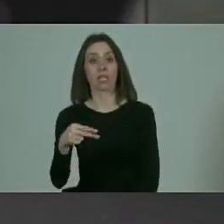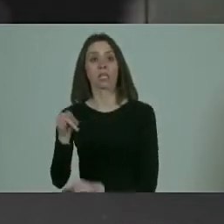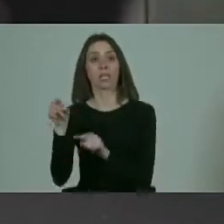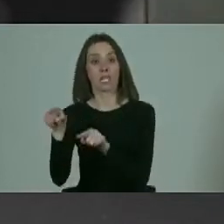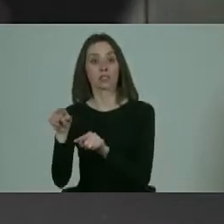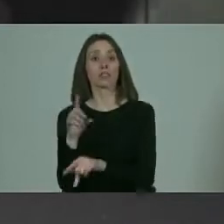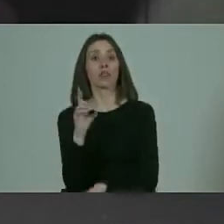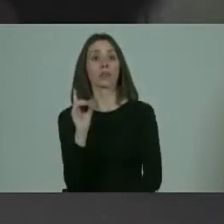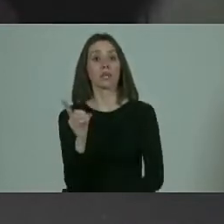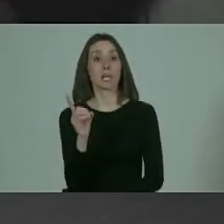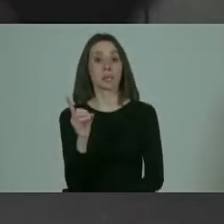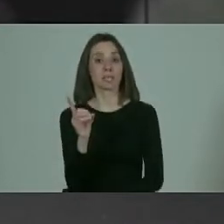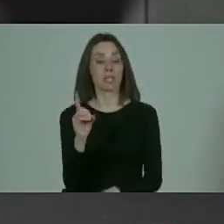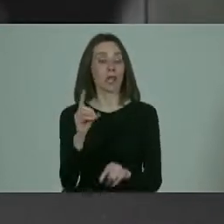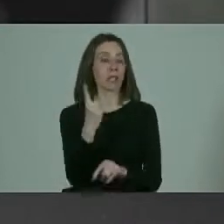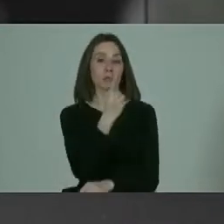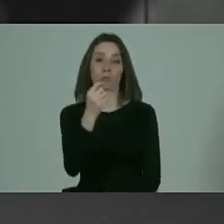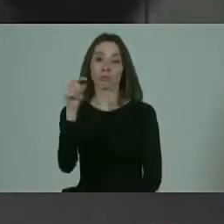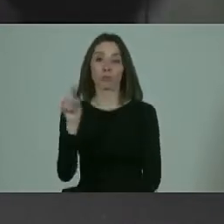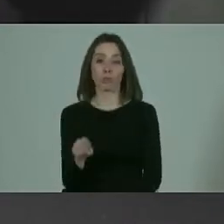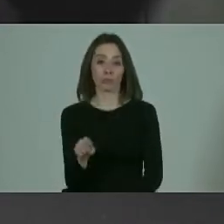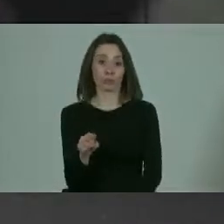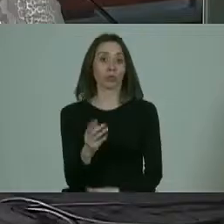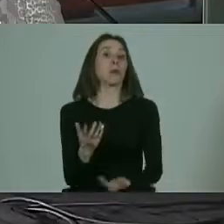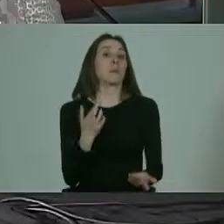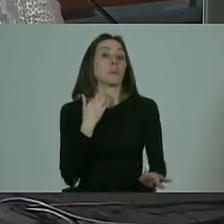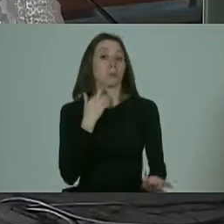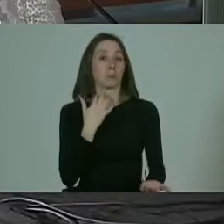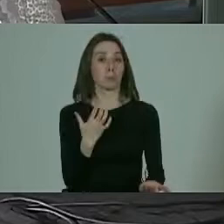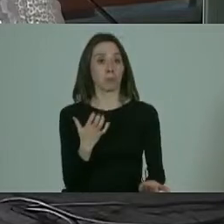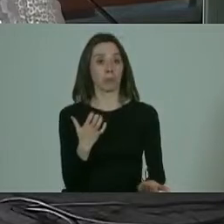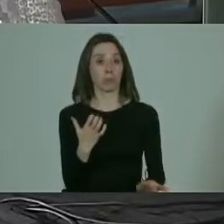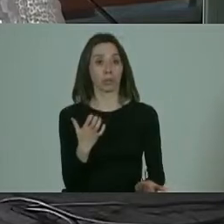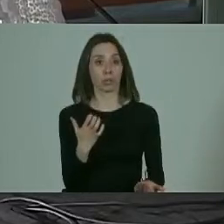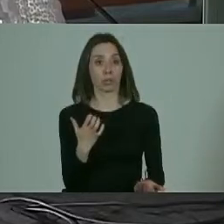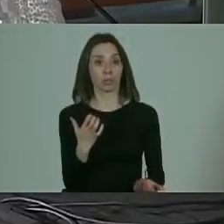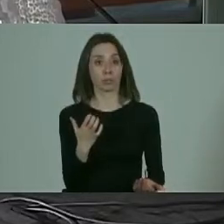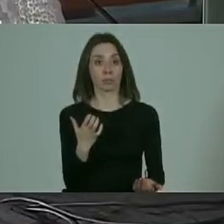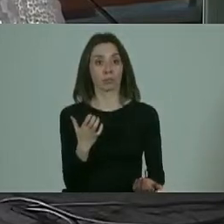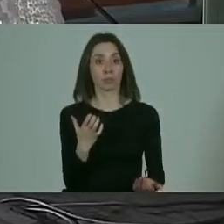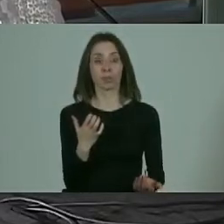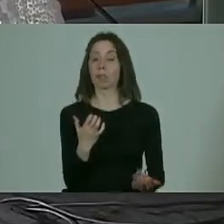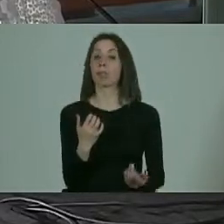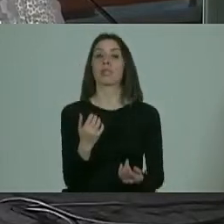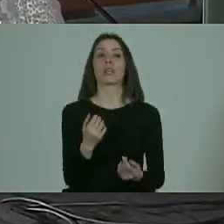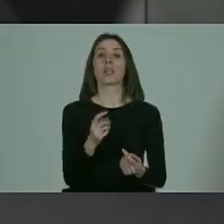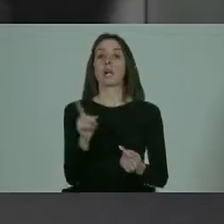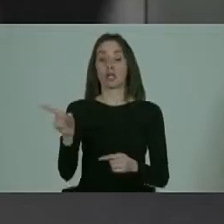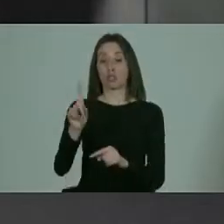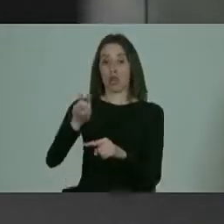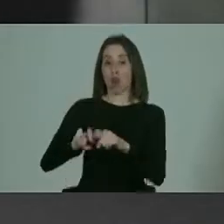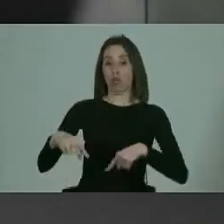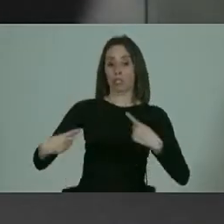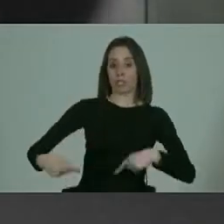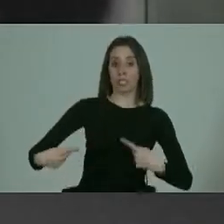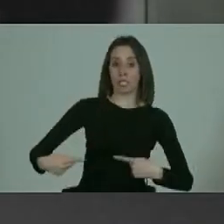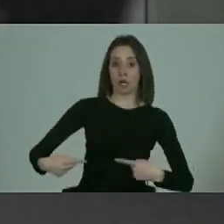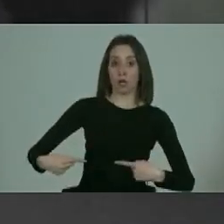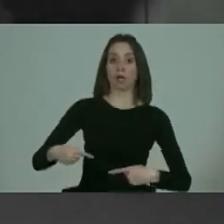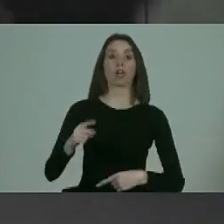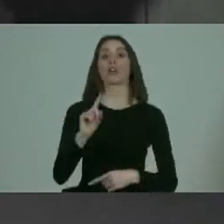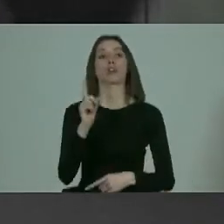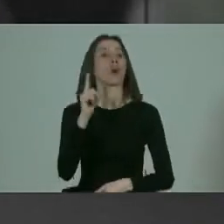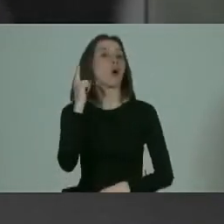como una discapacidad absoluta porque si consideramos de que efectivamente no andan en silla de ruedas o no tiene una discapacidad